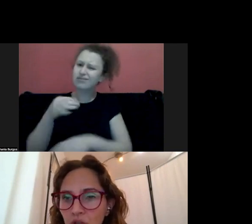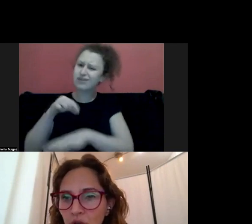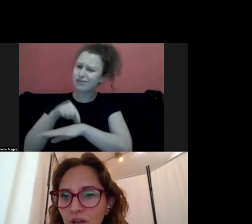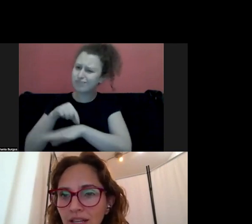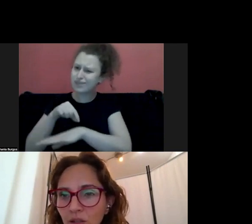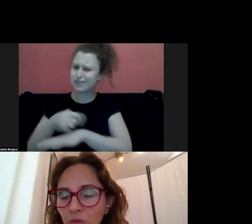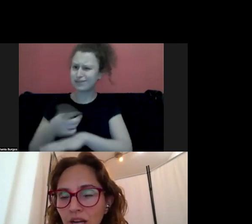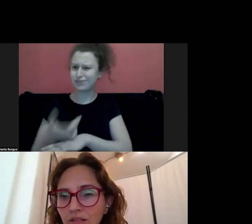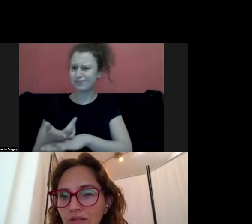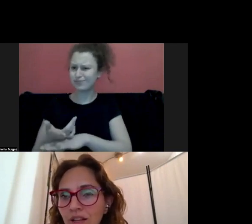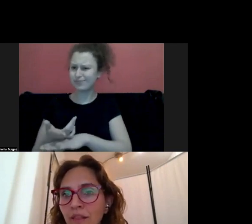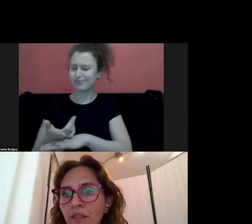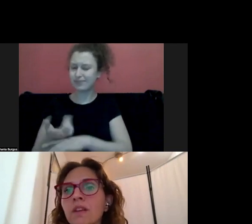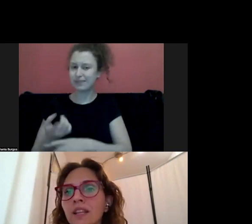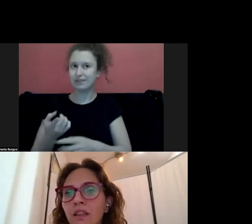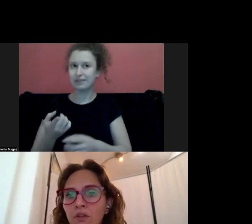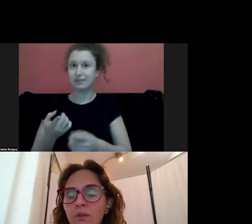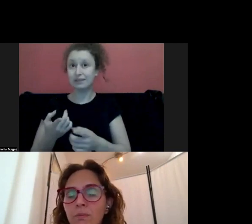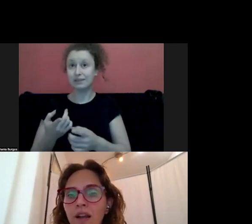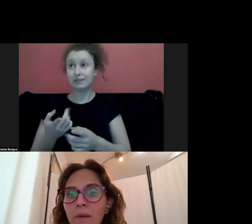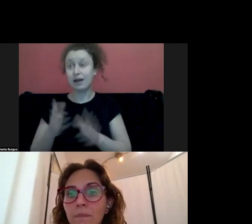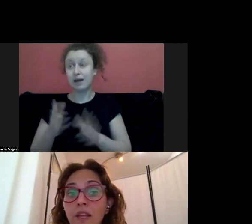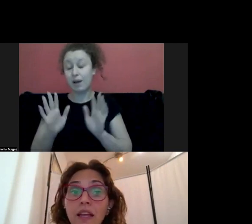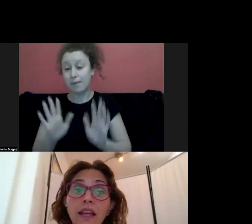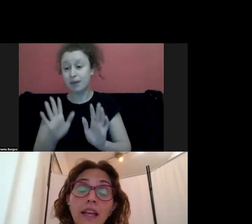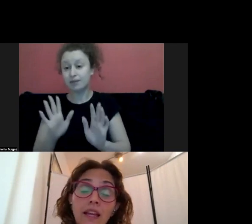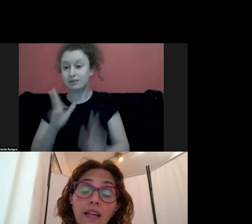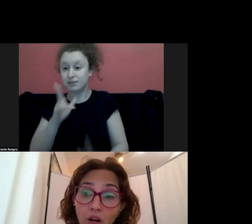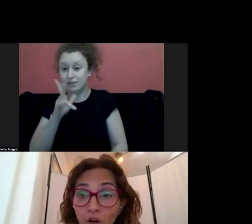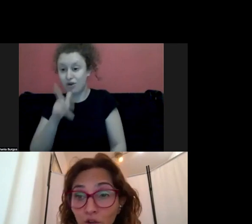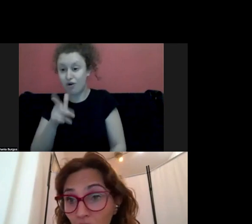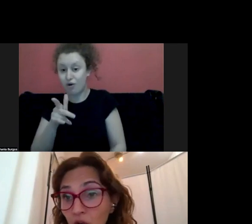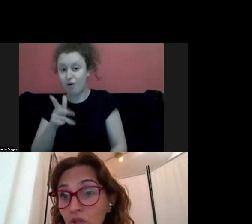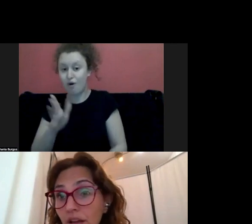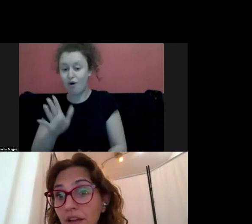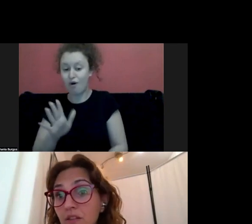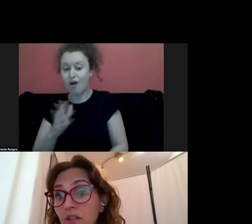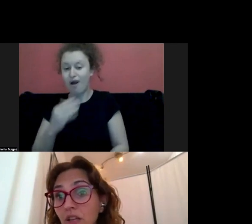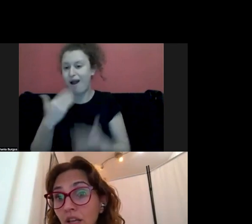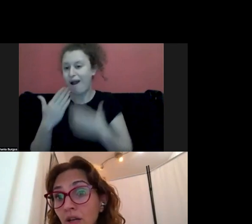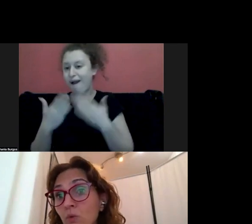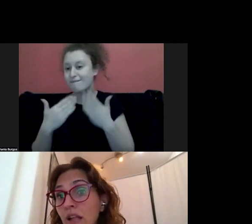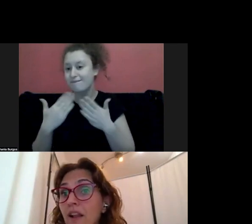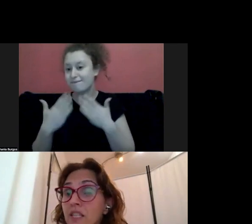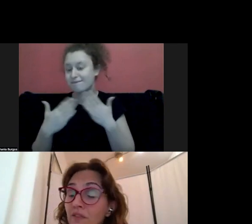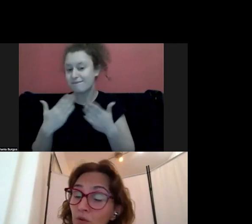un derecho de la criatura el recibir la atención temprana. Otra cosa es